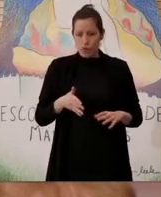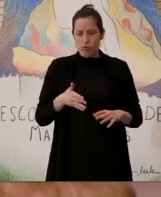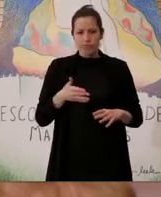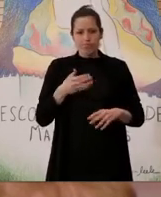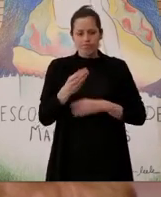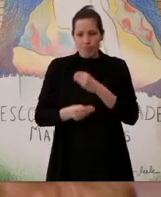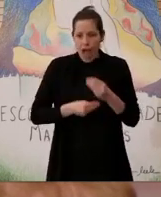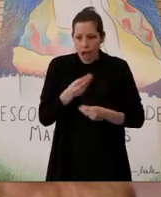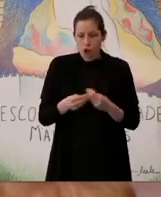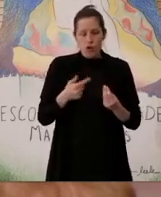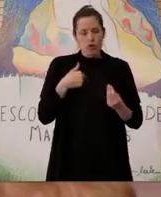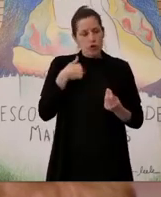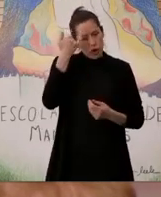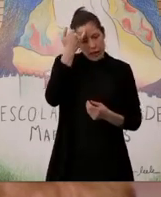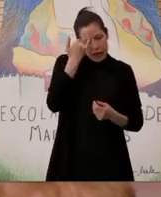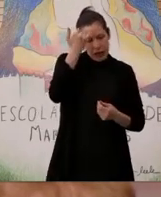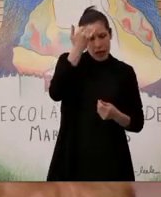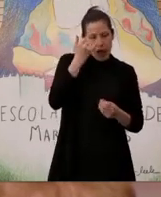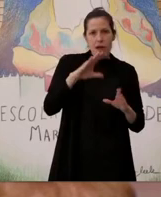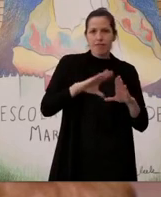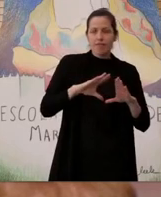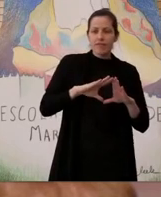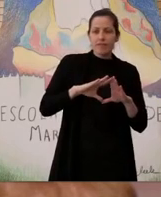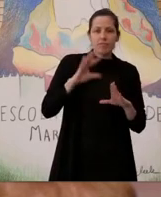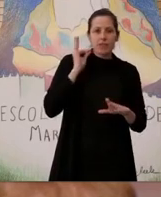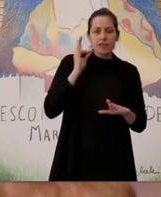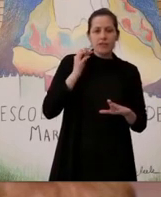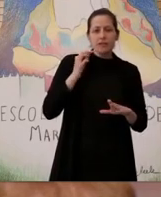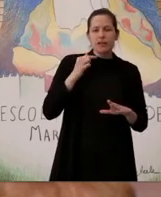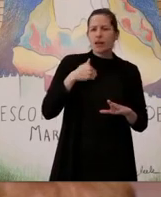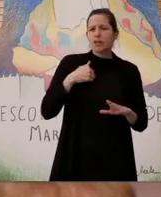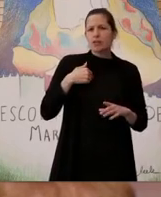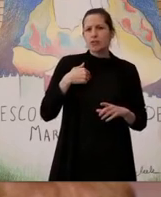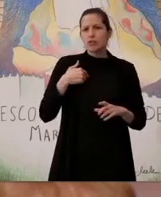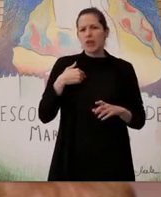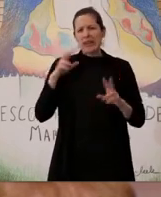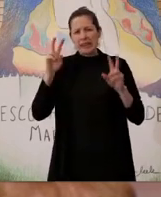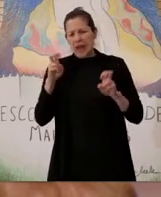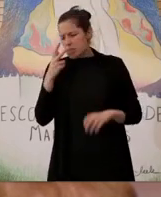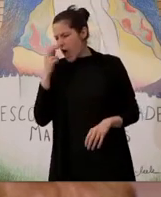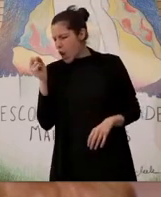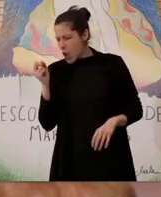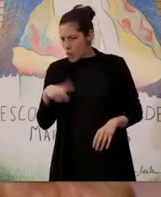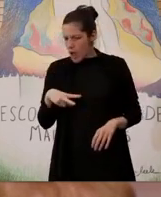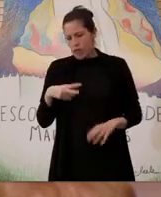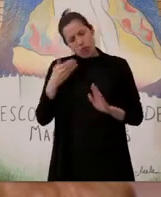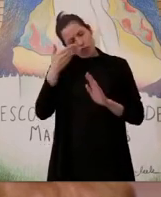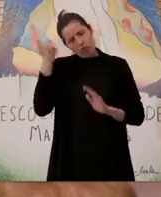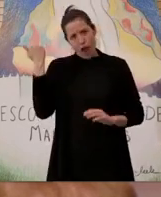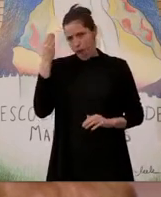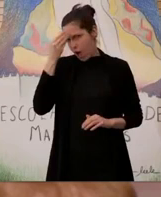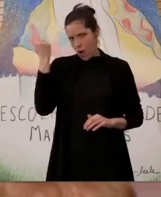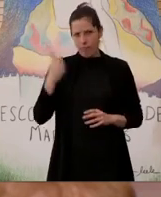porque me he intentado sacar de encima el mantra del yo no valgo sí que valgo